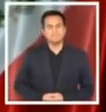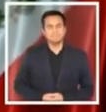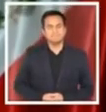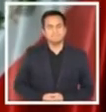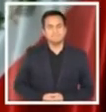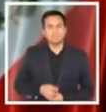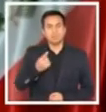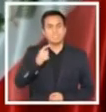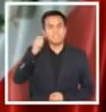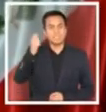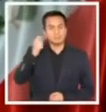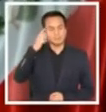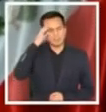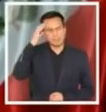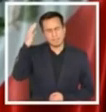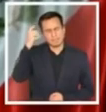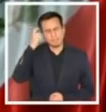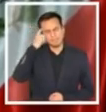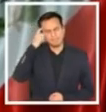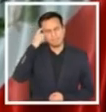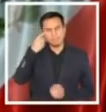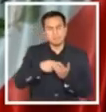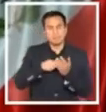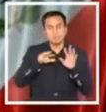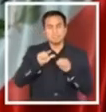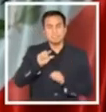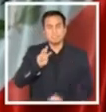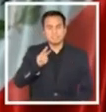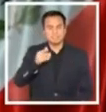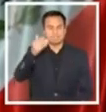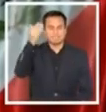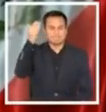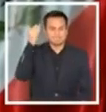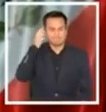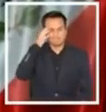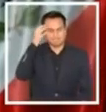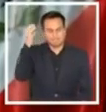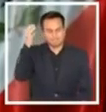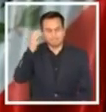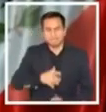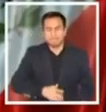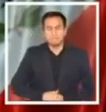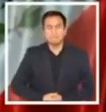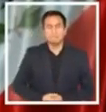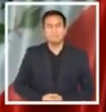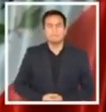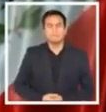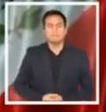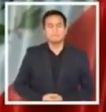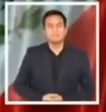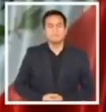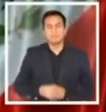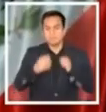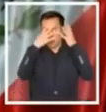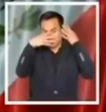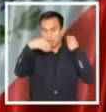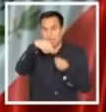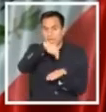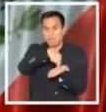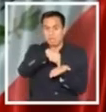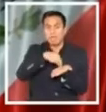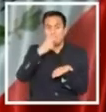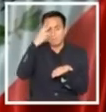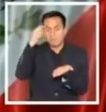el 11 de septiembre de 1973 en una embajada, la